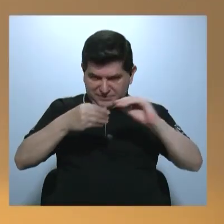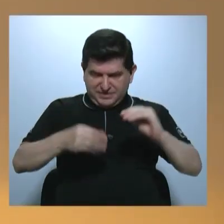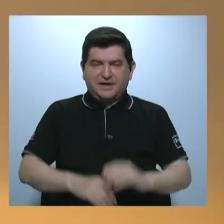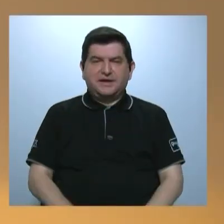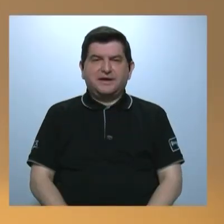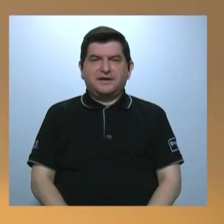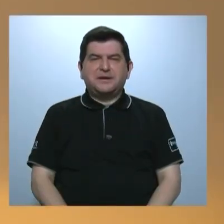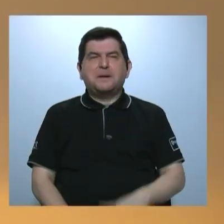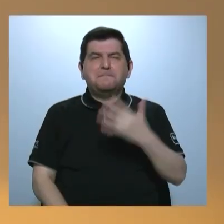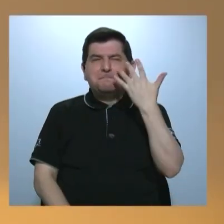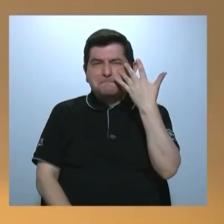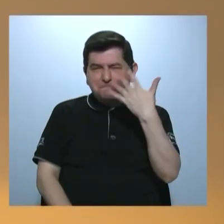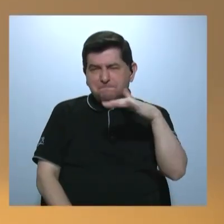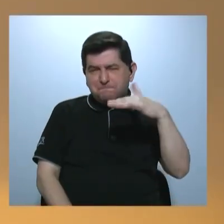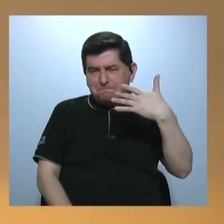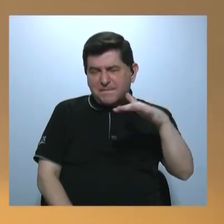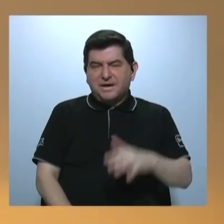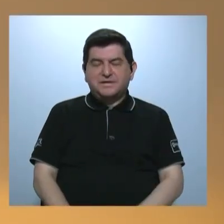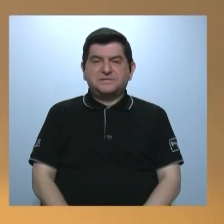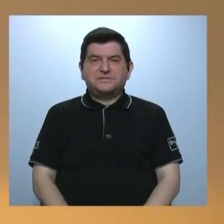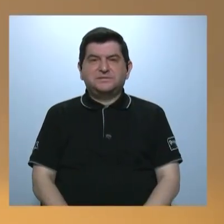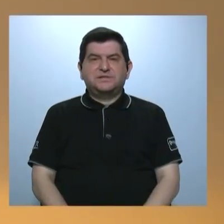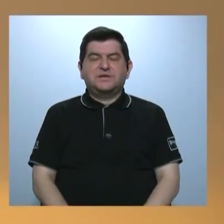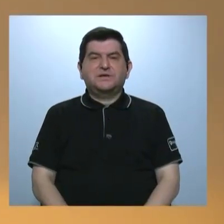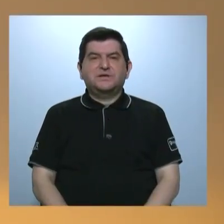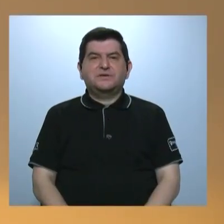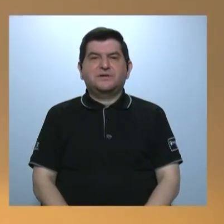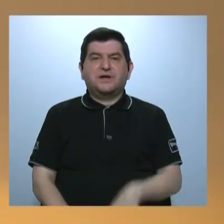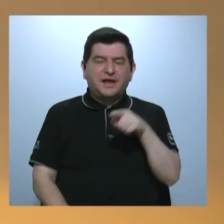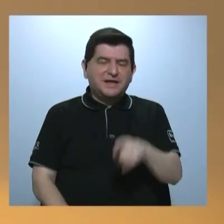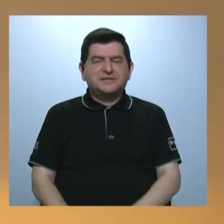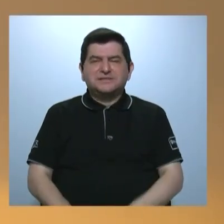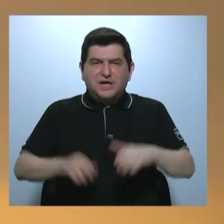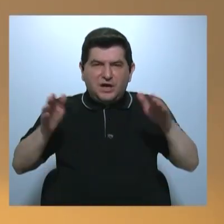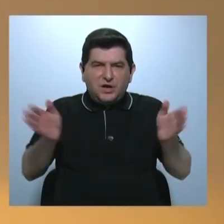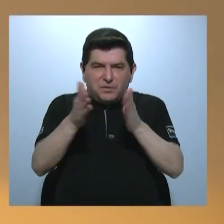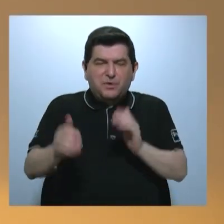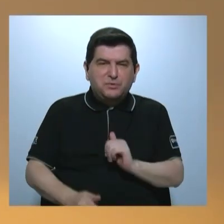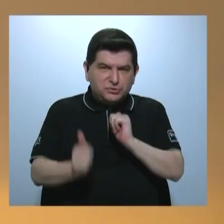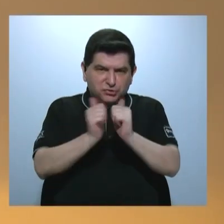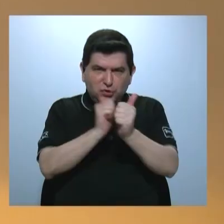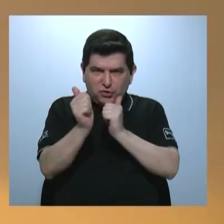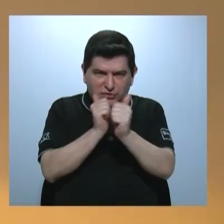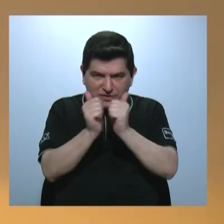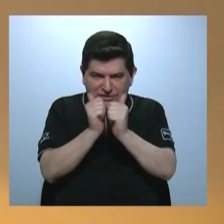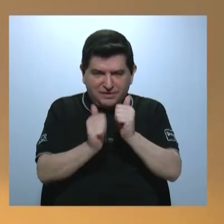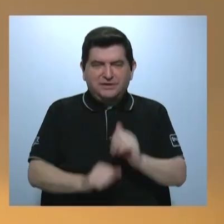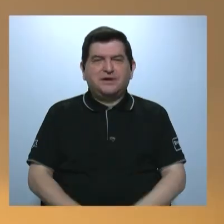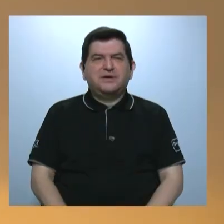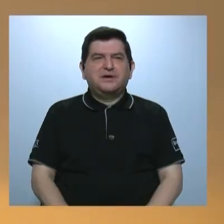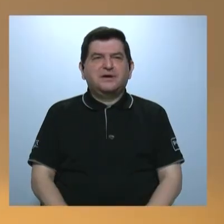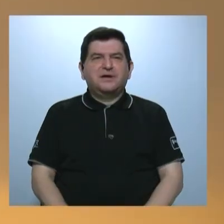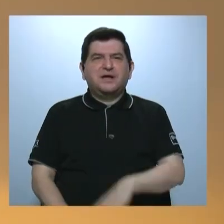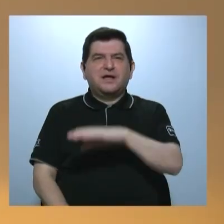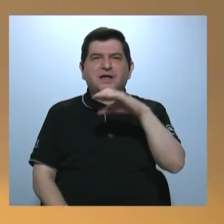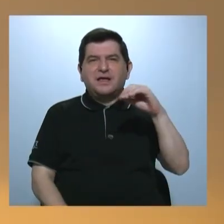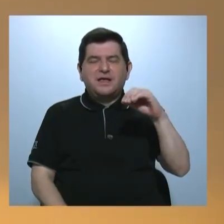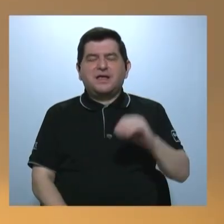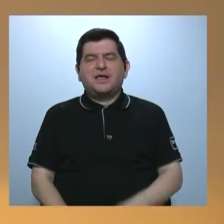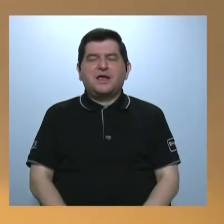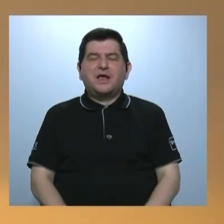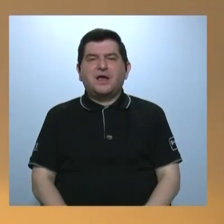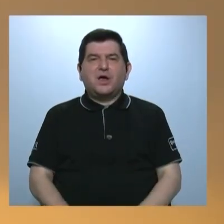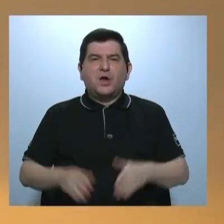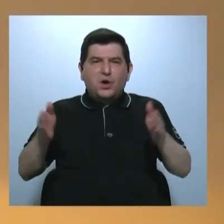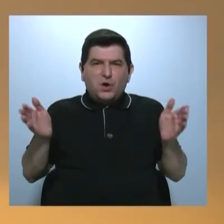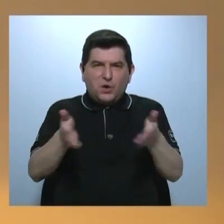se parece mucho a promoción de la competitividad con promoción de la competencia,